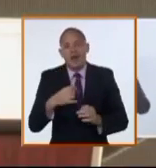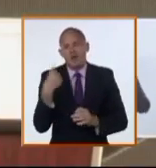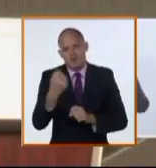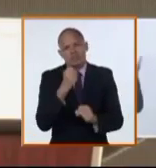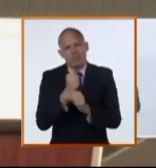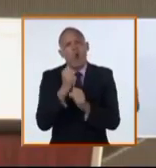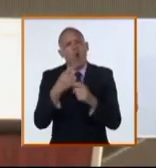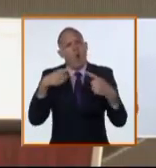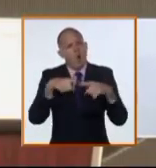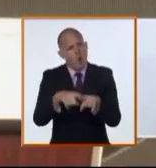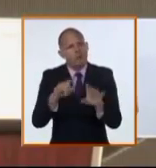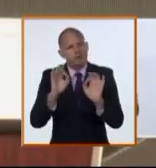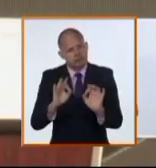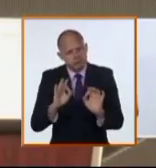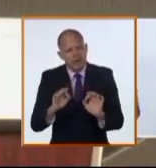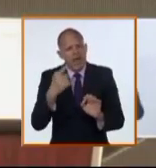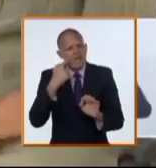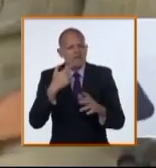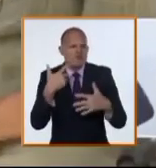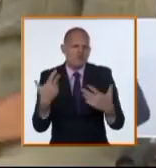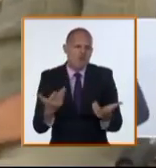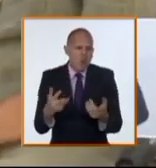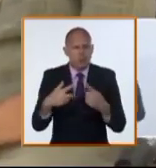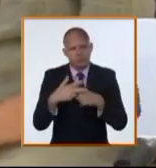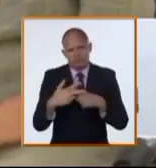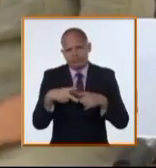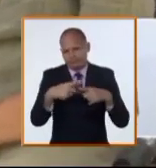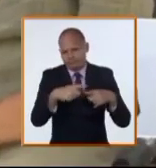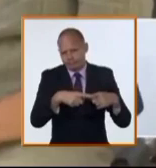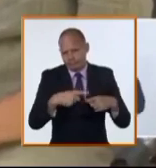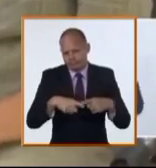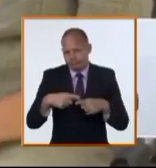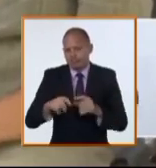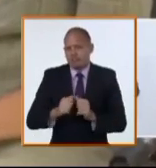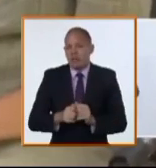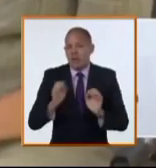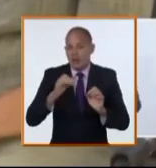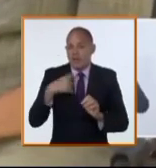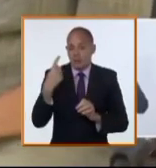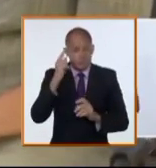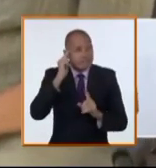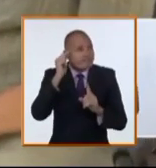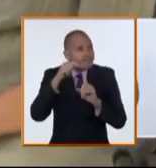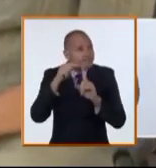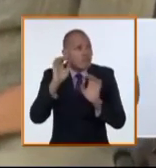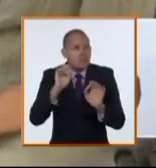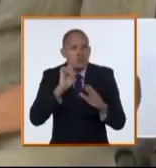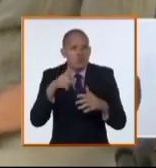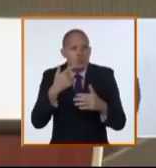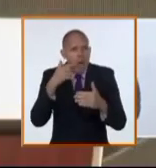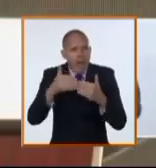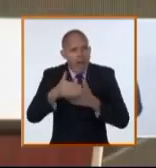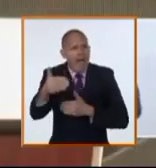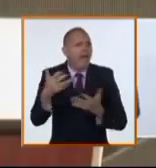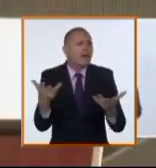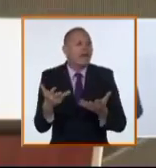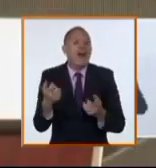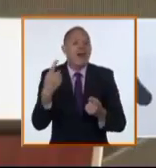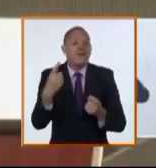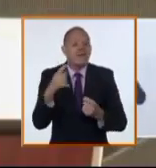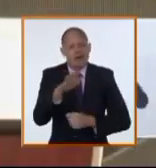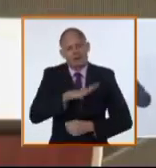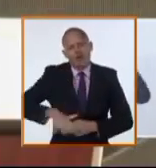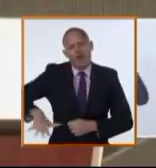las mejores soluciones todo lo que se ha hecho lo que nos propongamos solo es viable con la participación comprometida